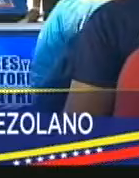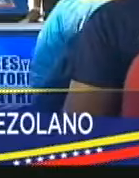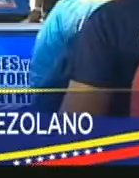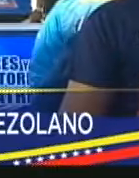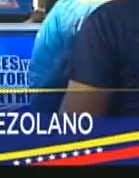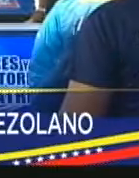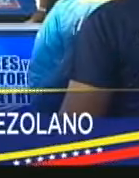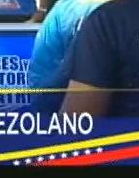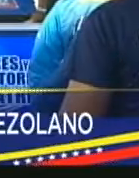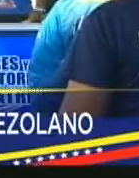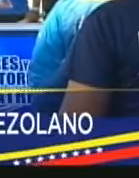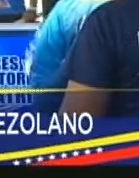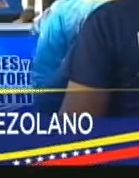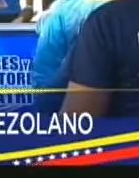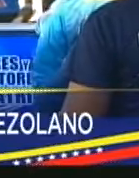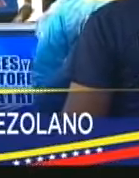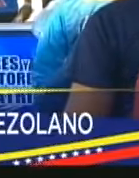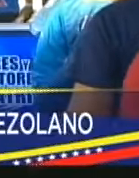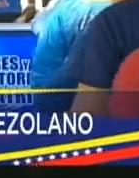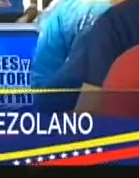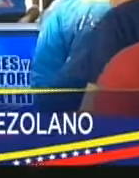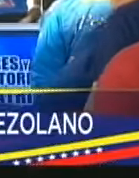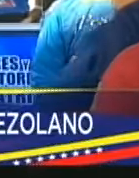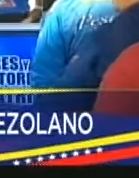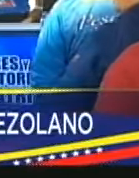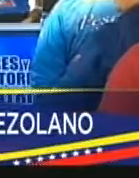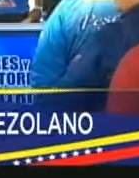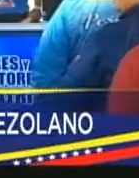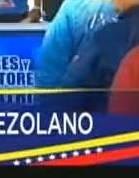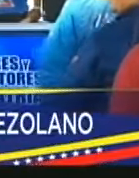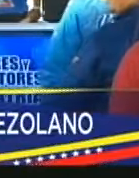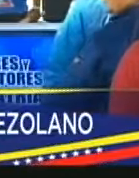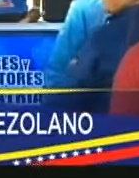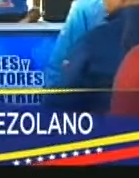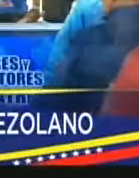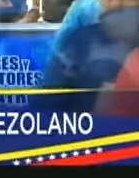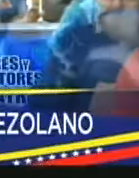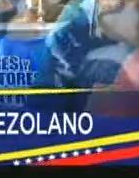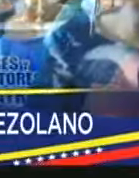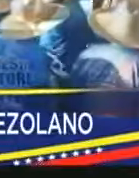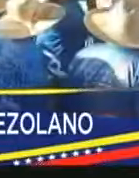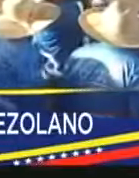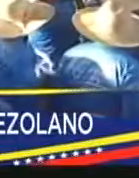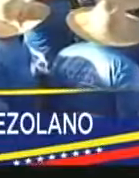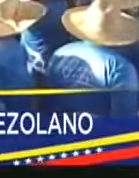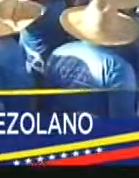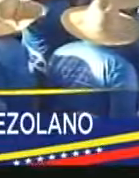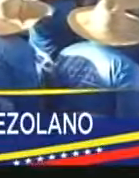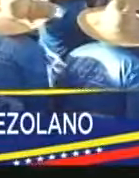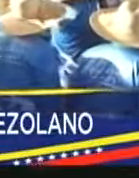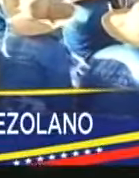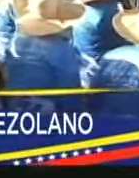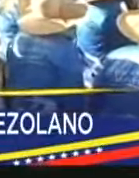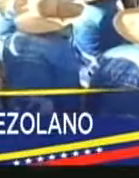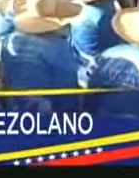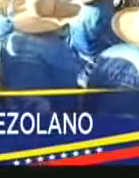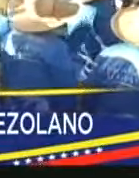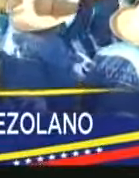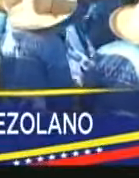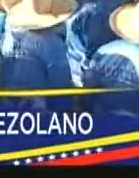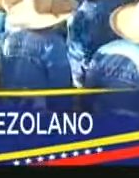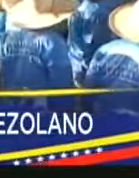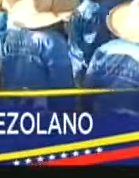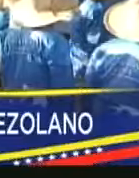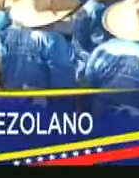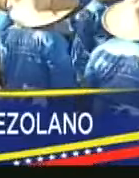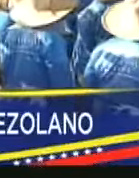comandante eterno Hugo Chávez y hoy del presidente Nicolás Maduro, los pescadores, los acuicultores cuentan con políticas de organización